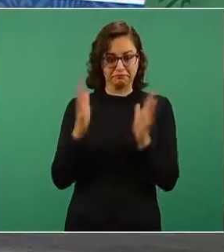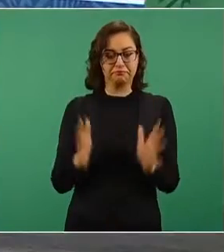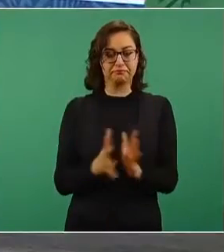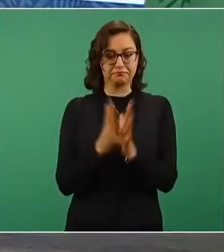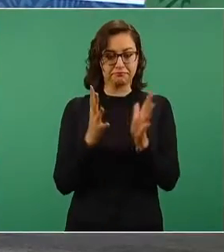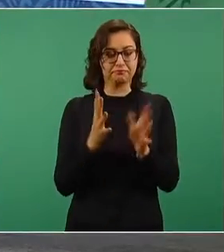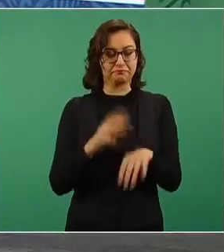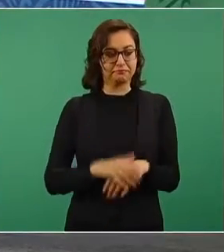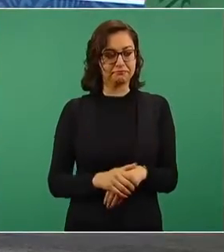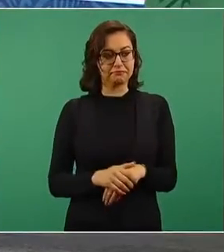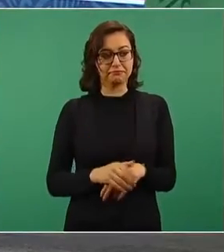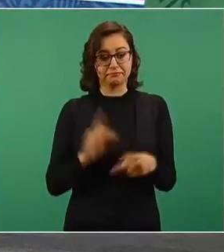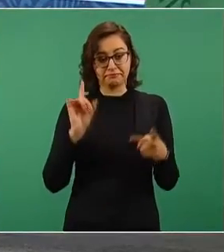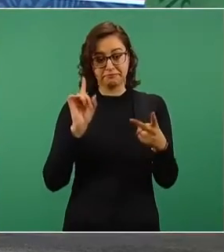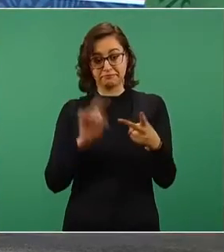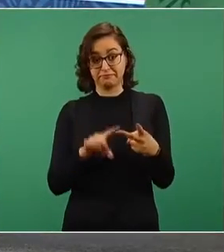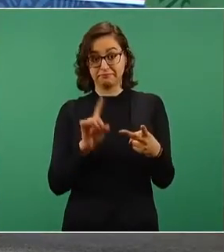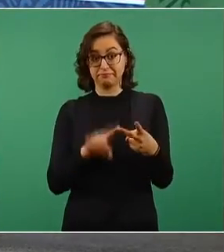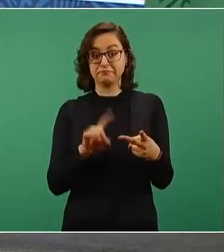Pero segundo,